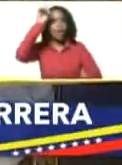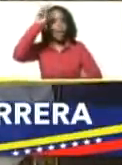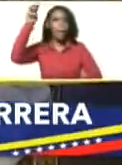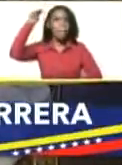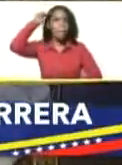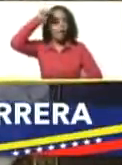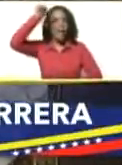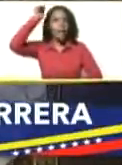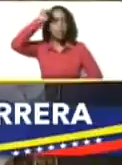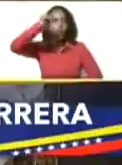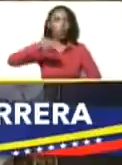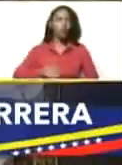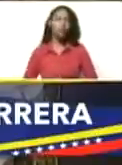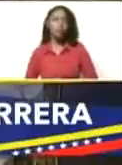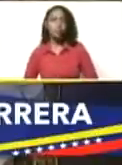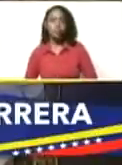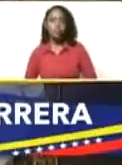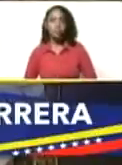maestro,